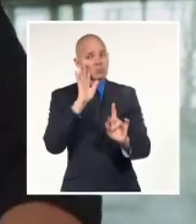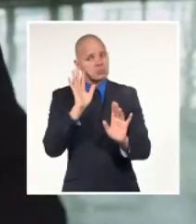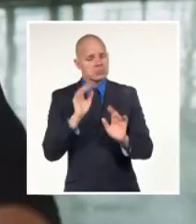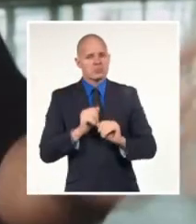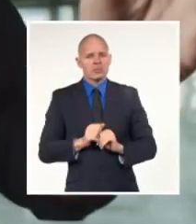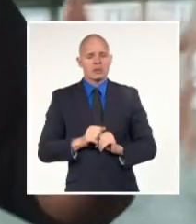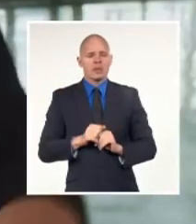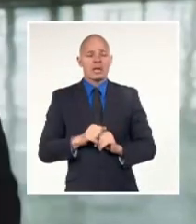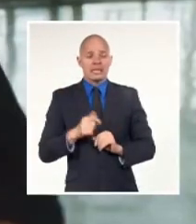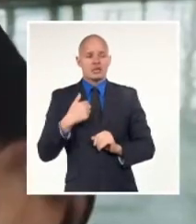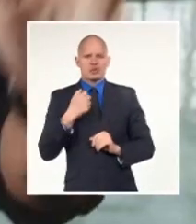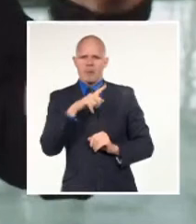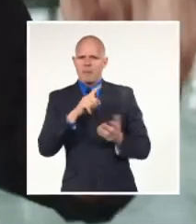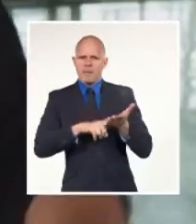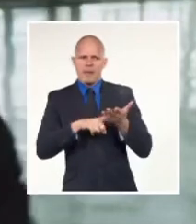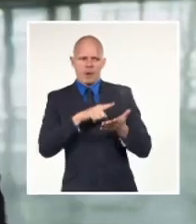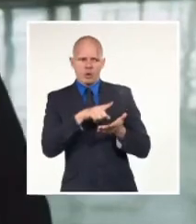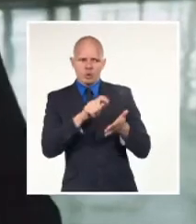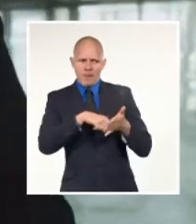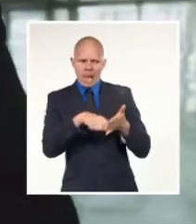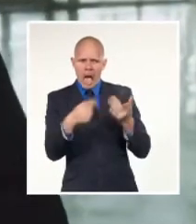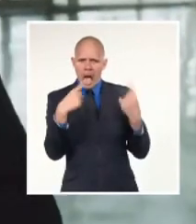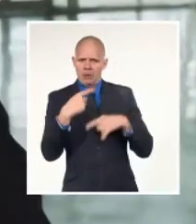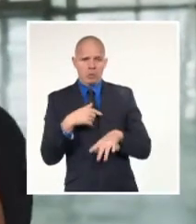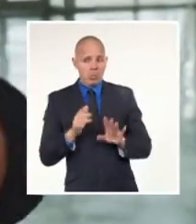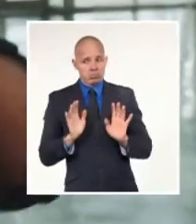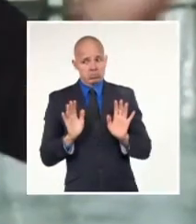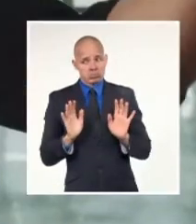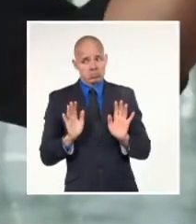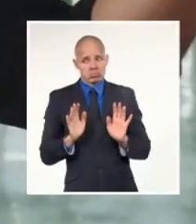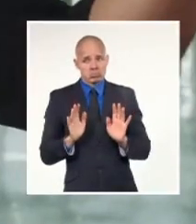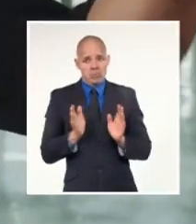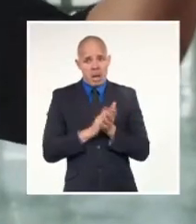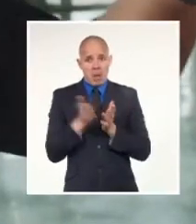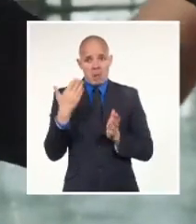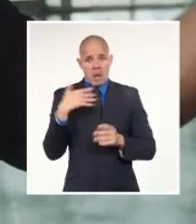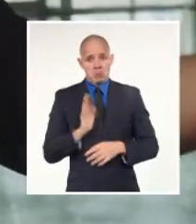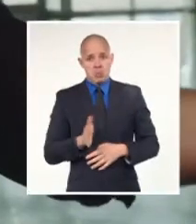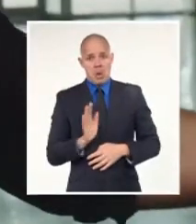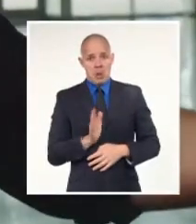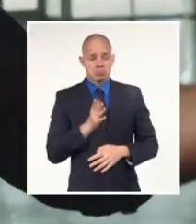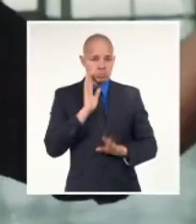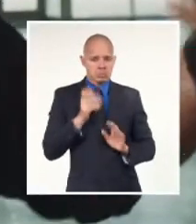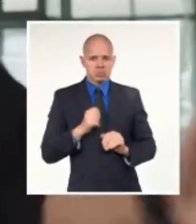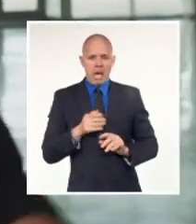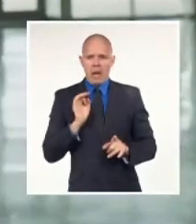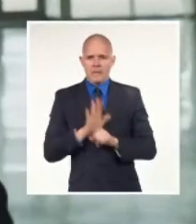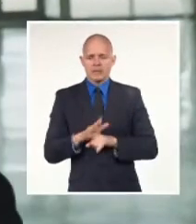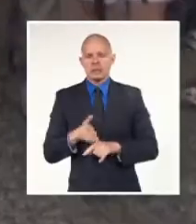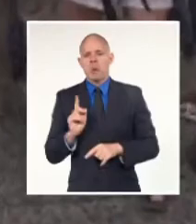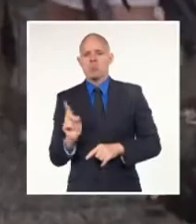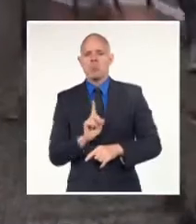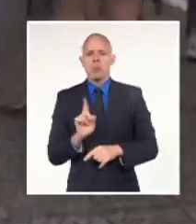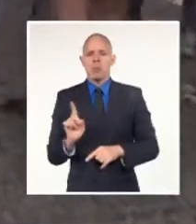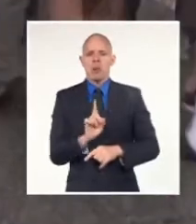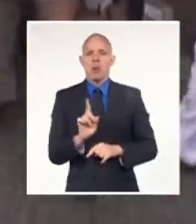Pues, no, olvídate, vamos a caminar. Vámonos, vámonos. Vamos a ver si consigue. Psst, empezamos a caminar y de momento todo el mundo empezó a